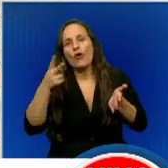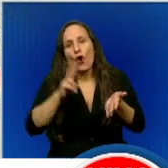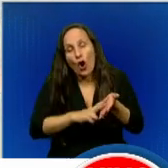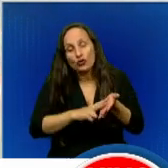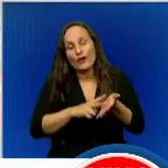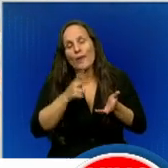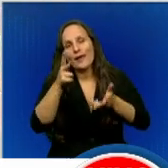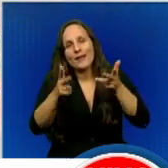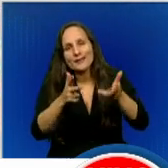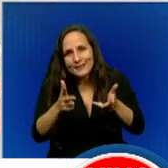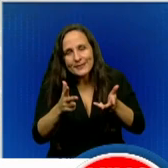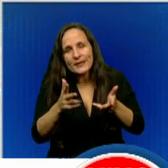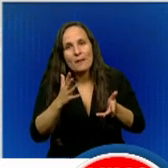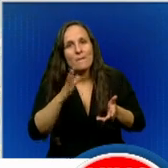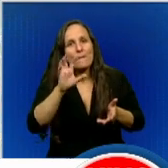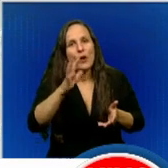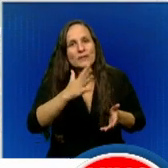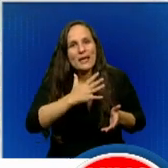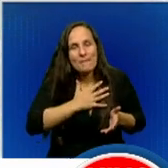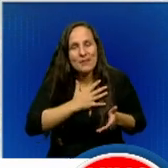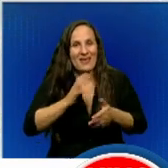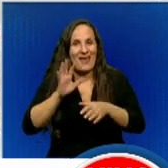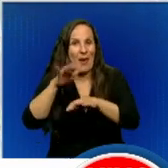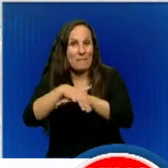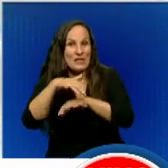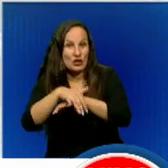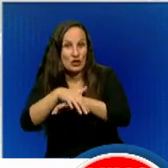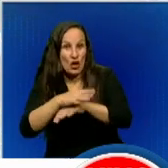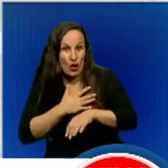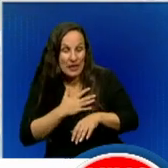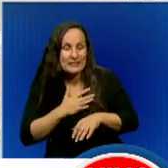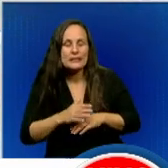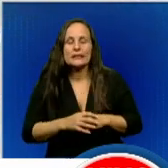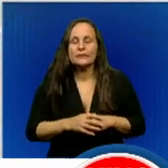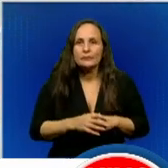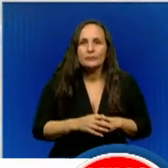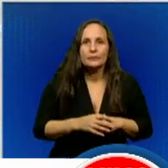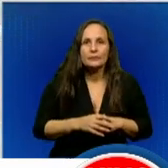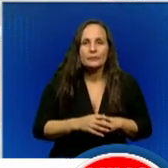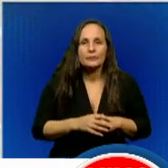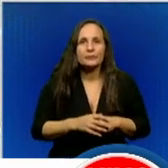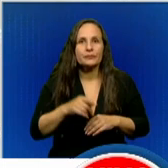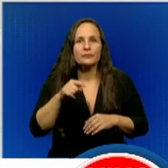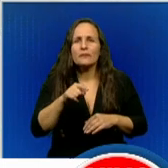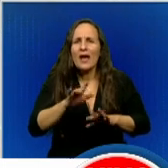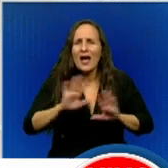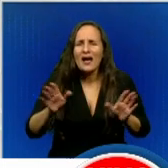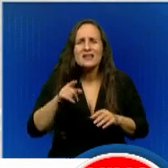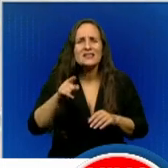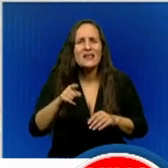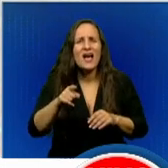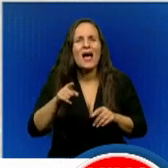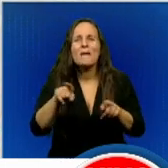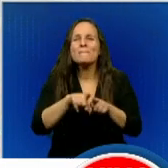lamentablemente a mi provincia de misiones que acá se ha establecido y perdura lo que en la